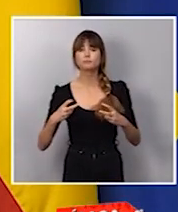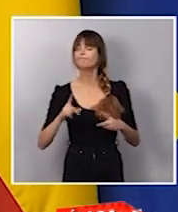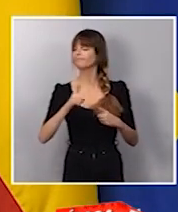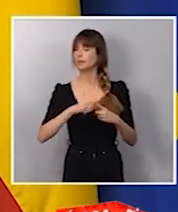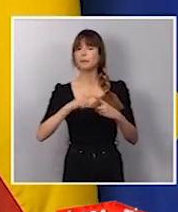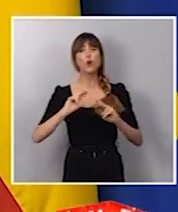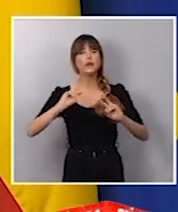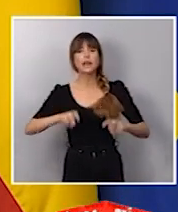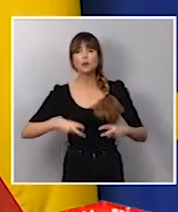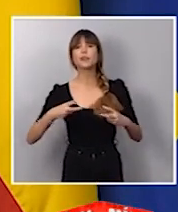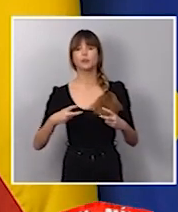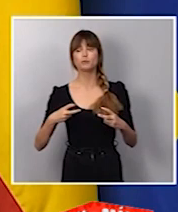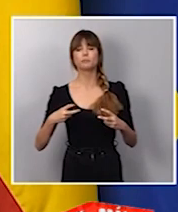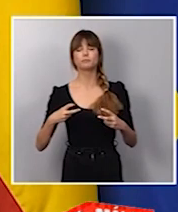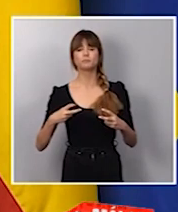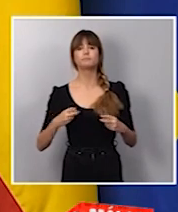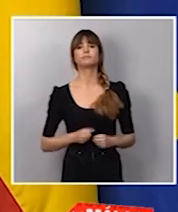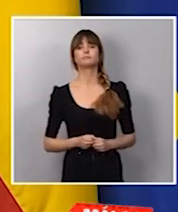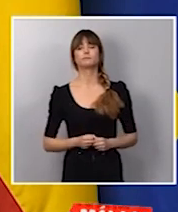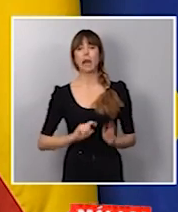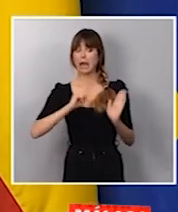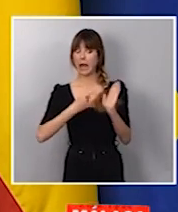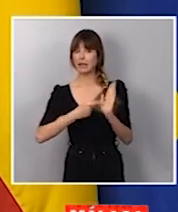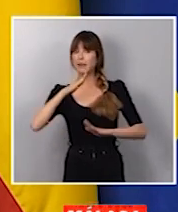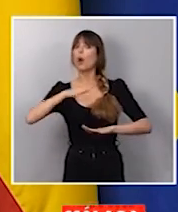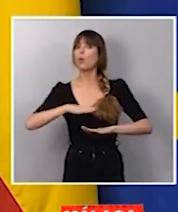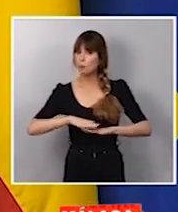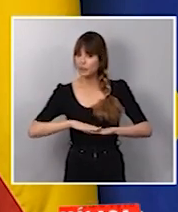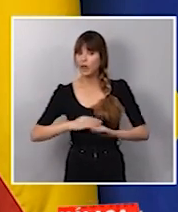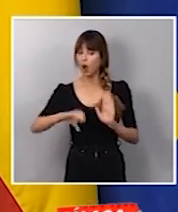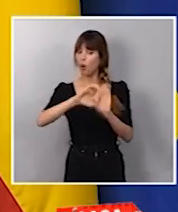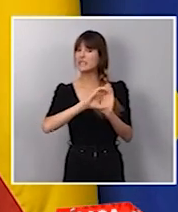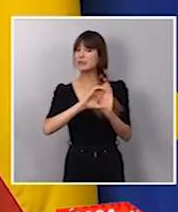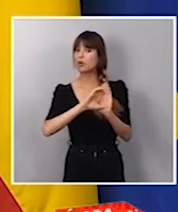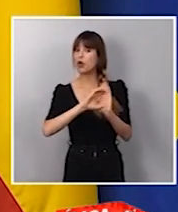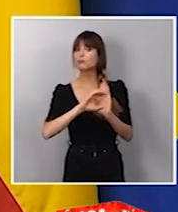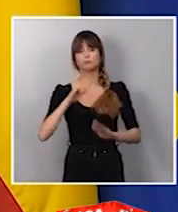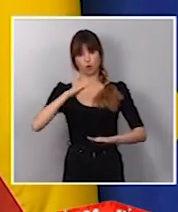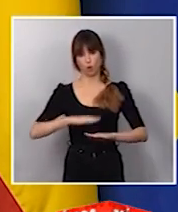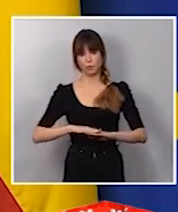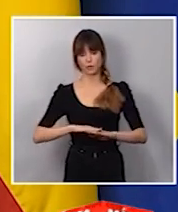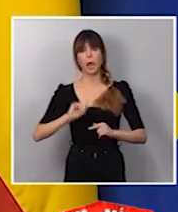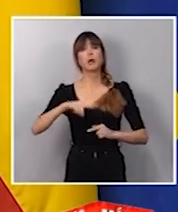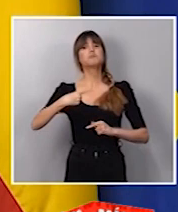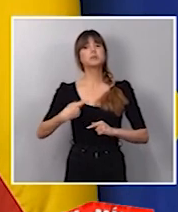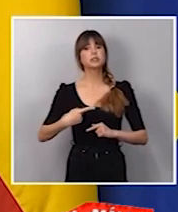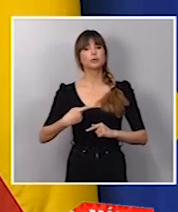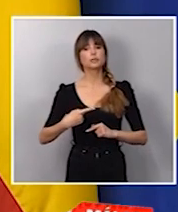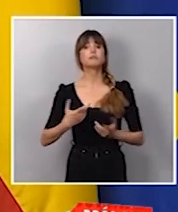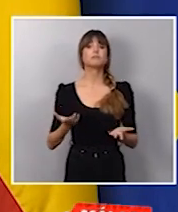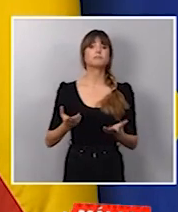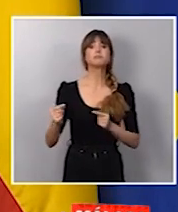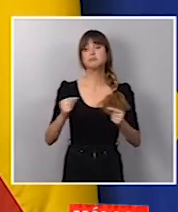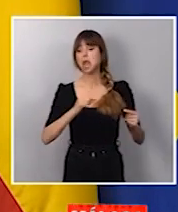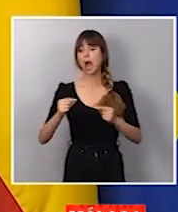cumplimiento de la legalidad, cumplimiento de la Constitución. Y después, posteriormente, se podrá